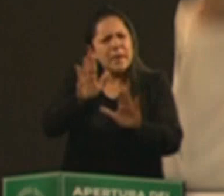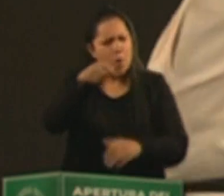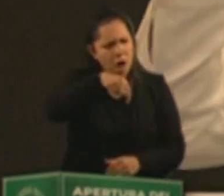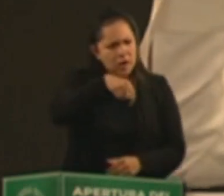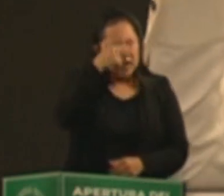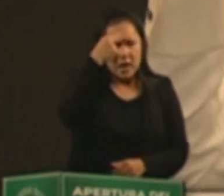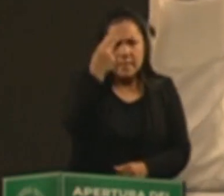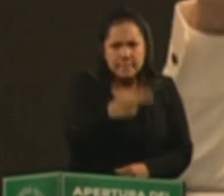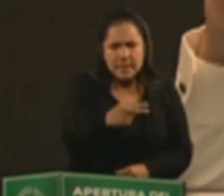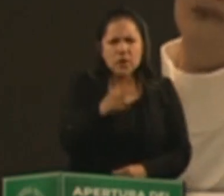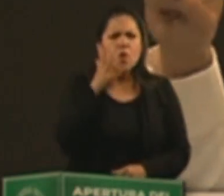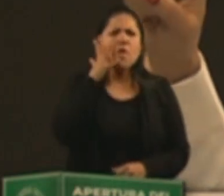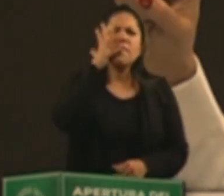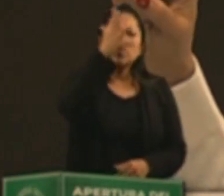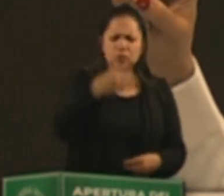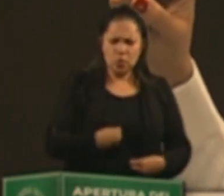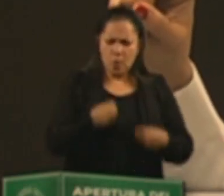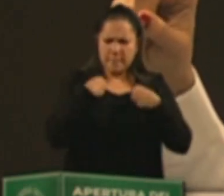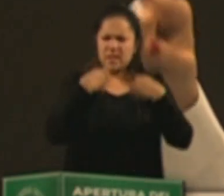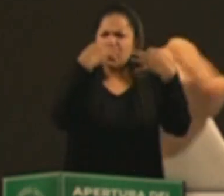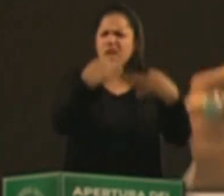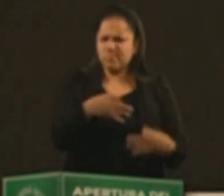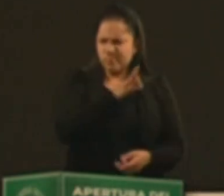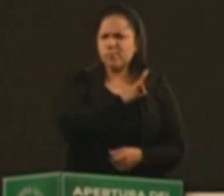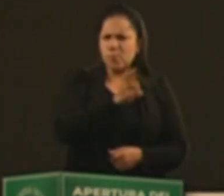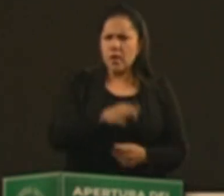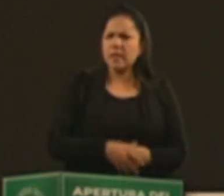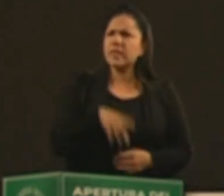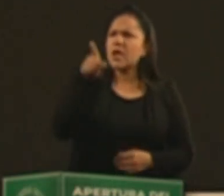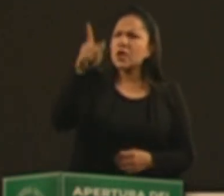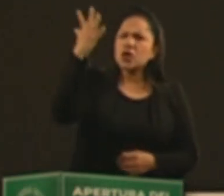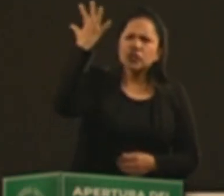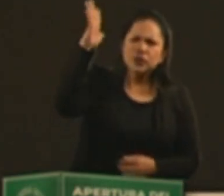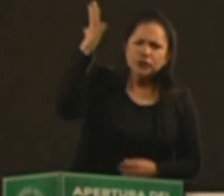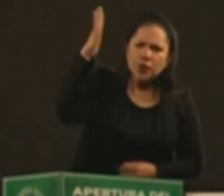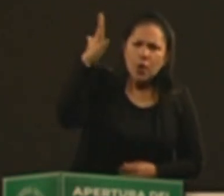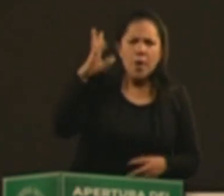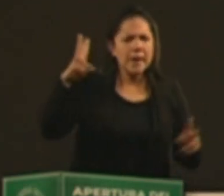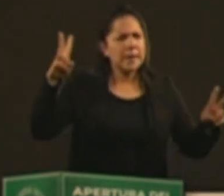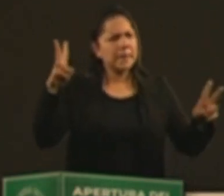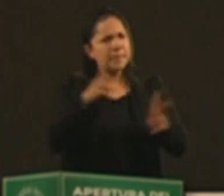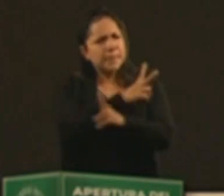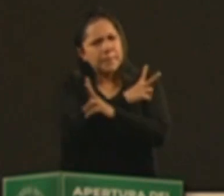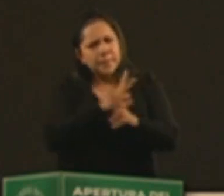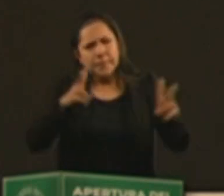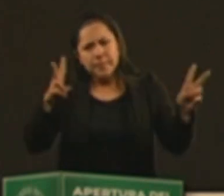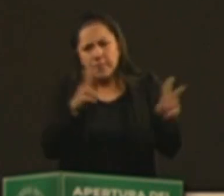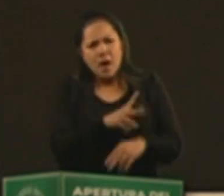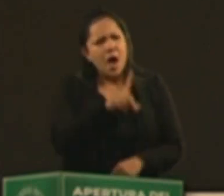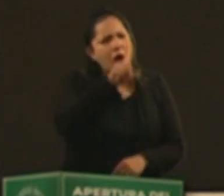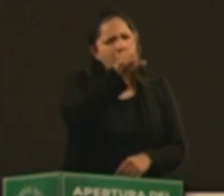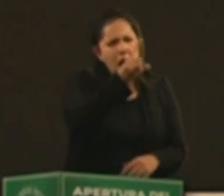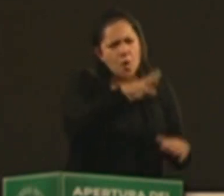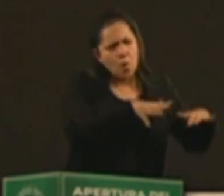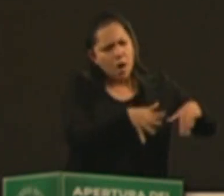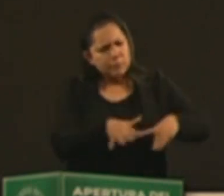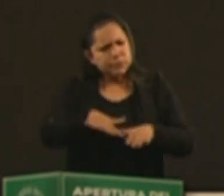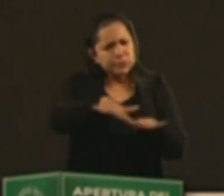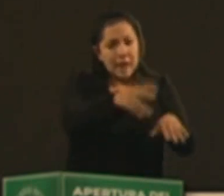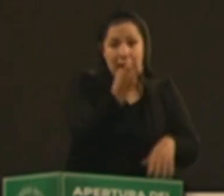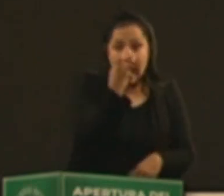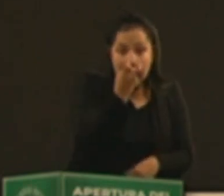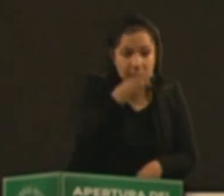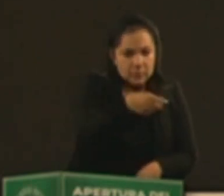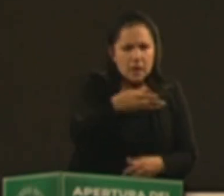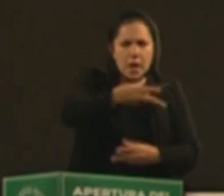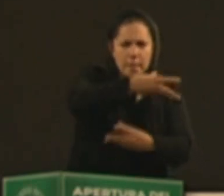que busca que el sol que brilla, que el viento que corre, que el agua que corre en nuestros ríos se convierta en la fuente de energía